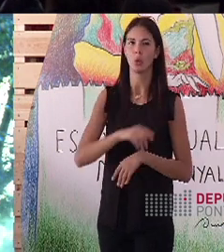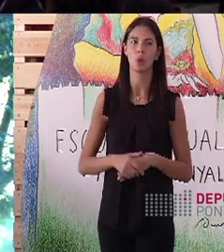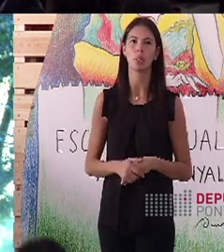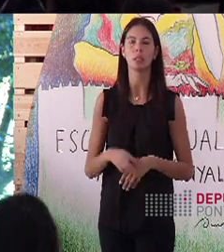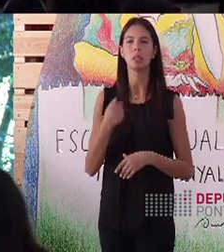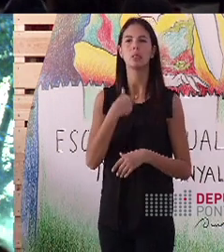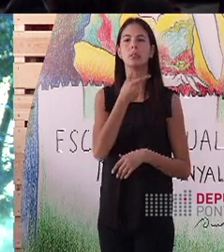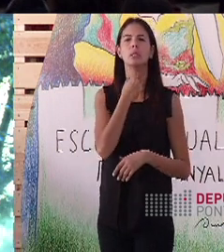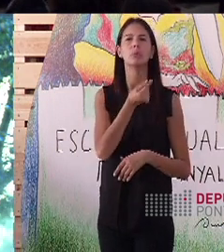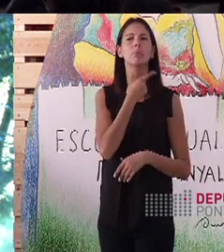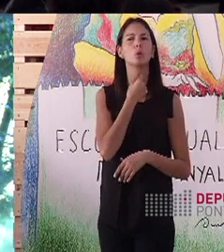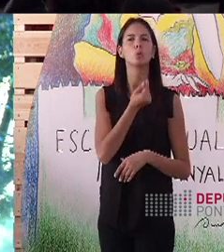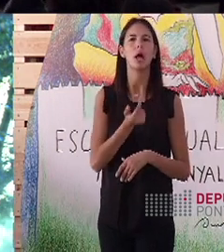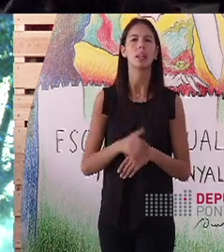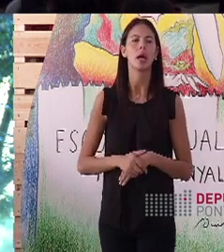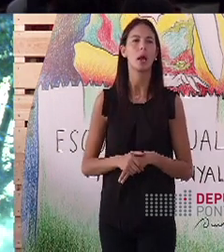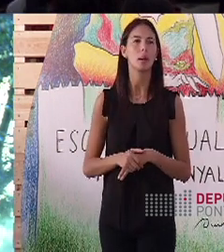A mí me gustaría,